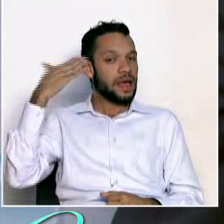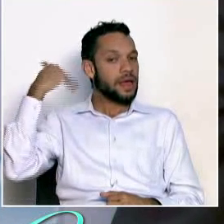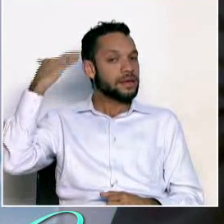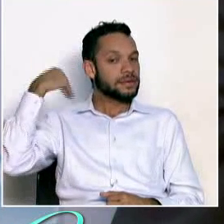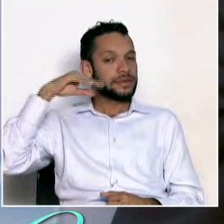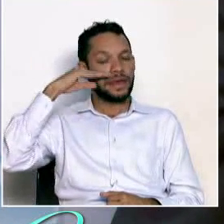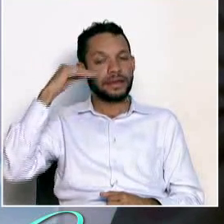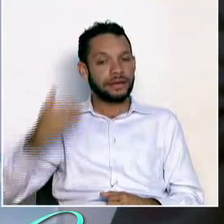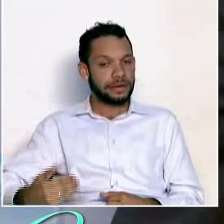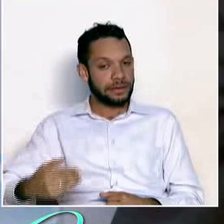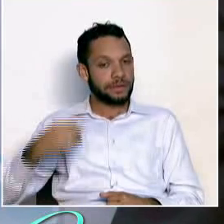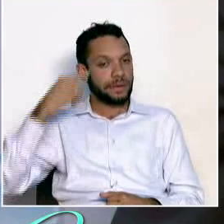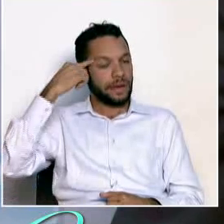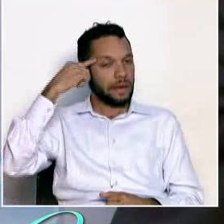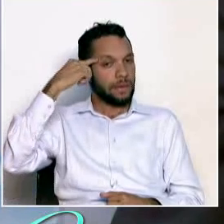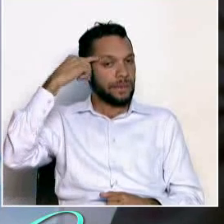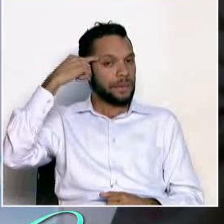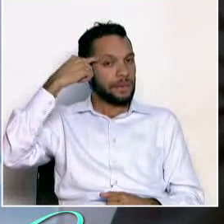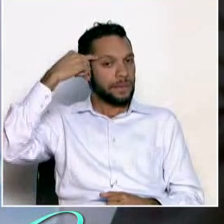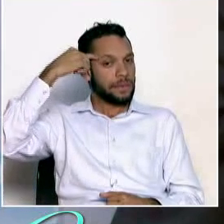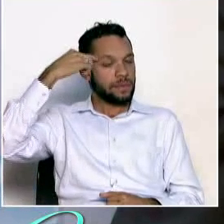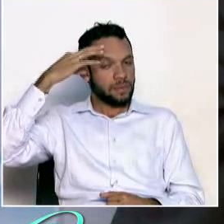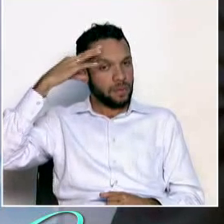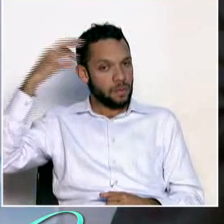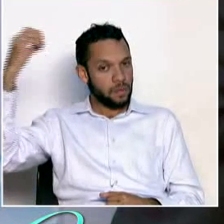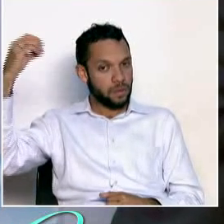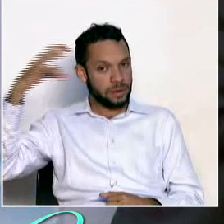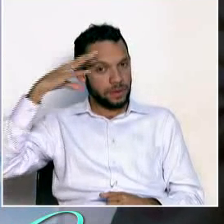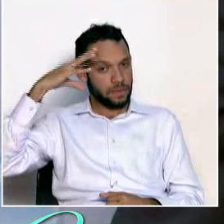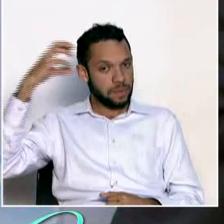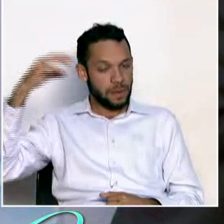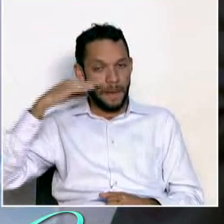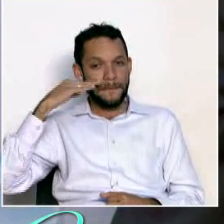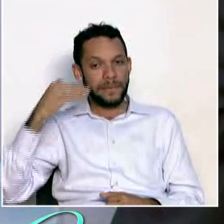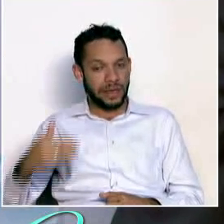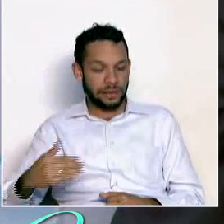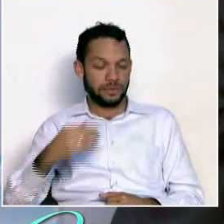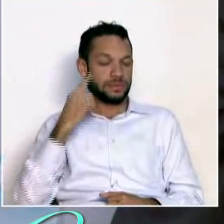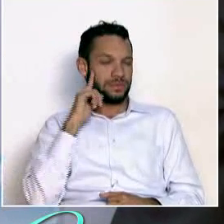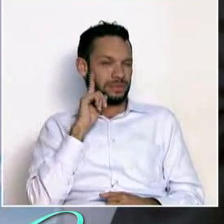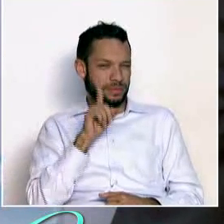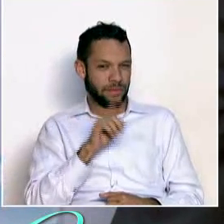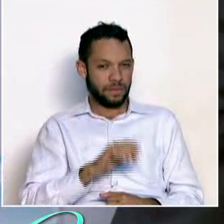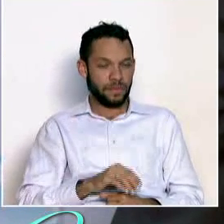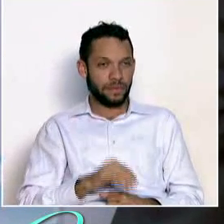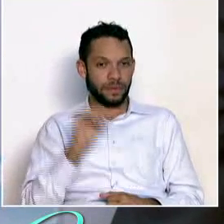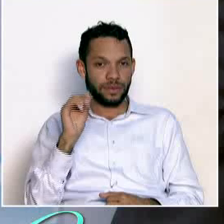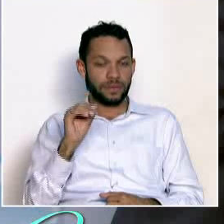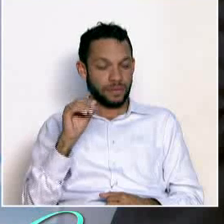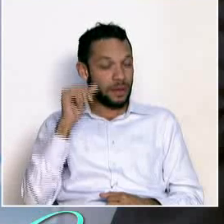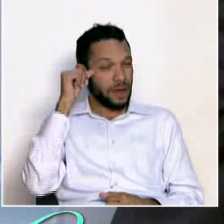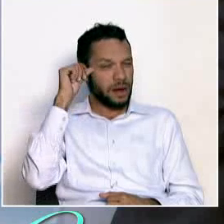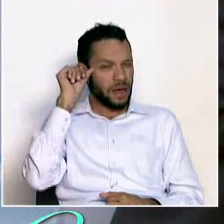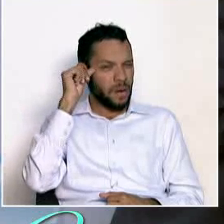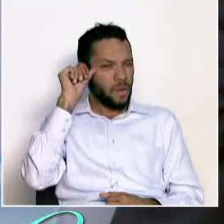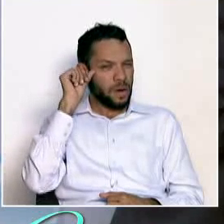etapa de tu infancia cuando eras muy, muy pequeño. Podrás